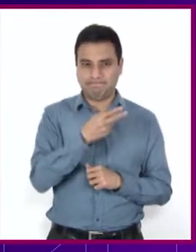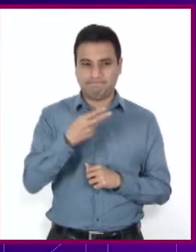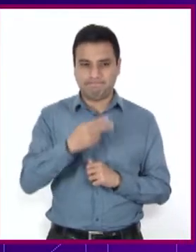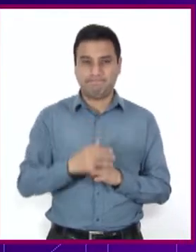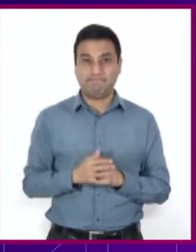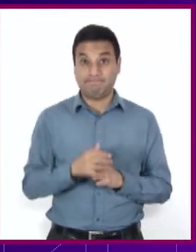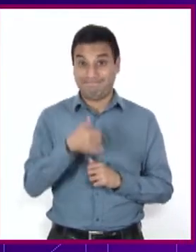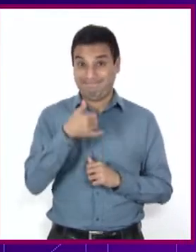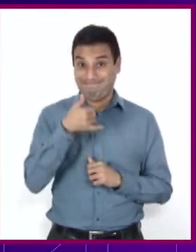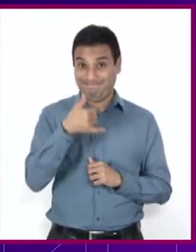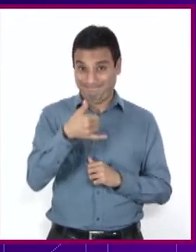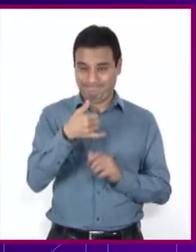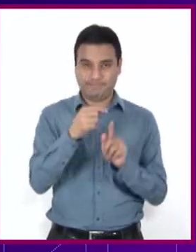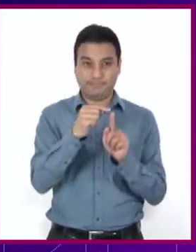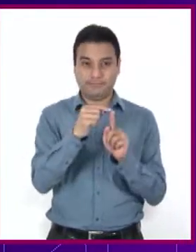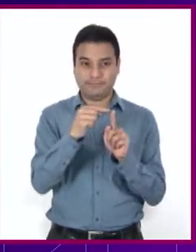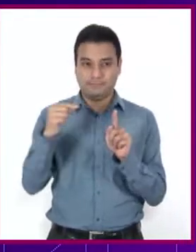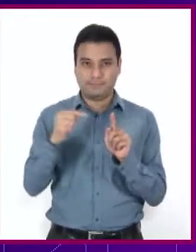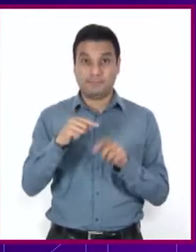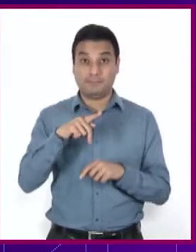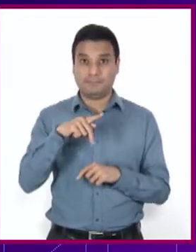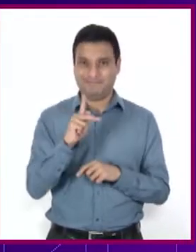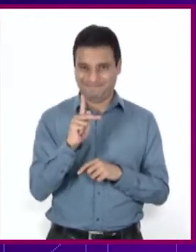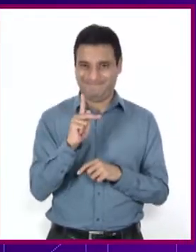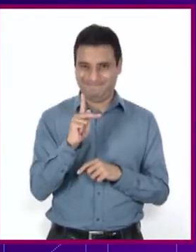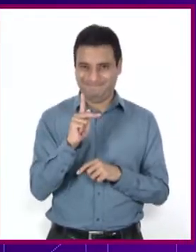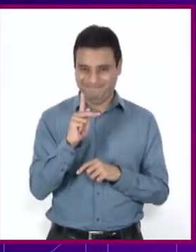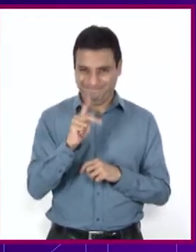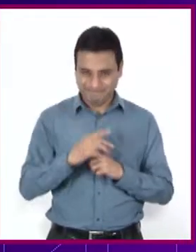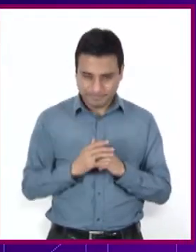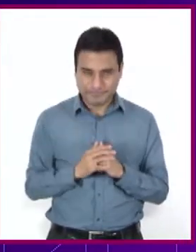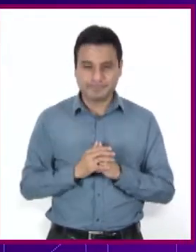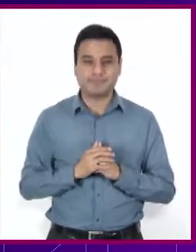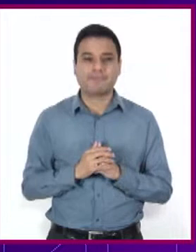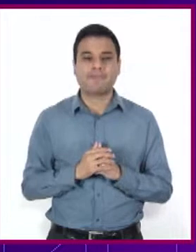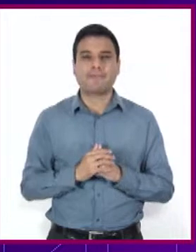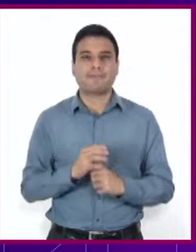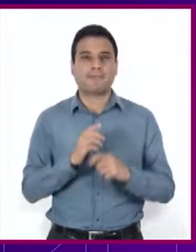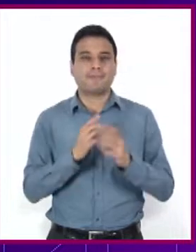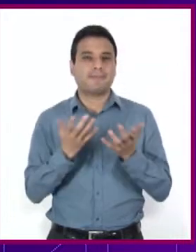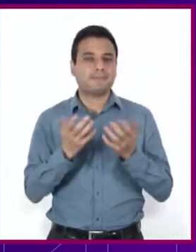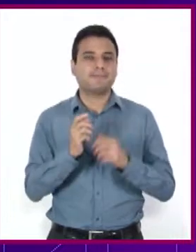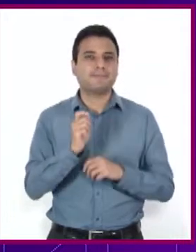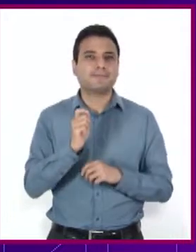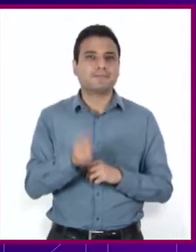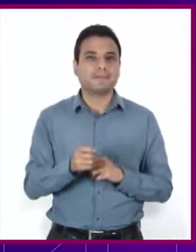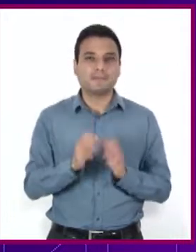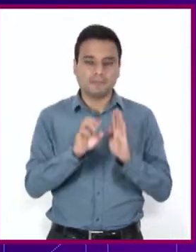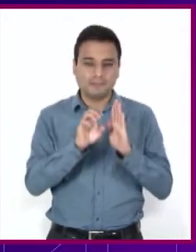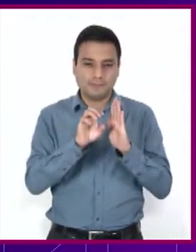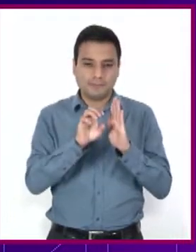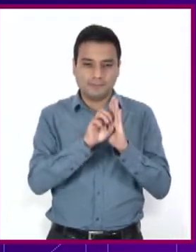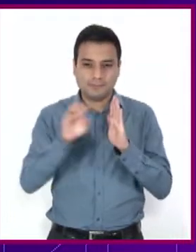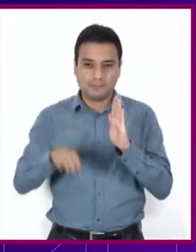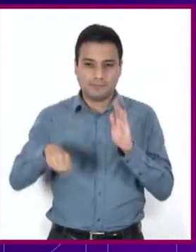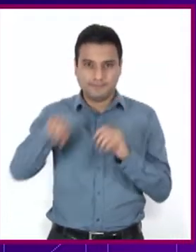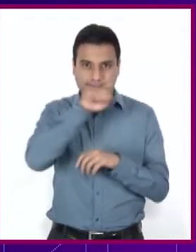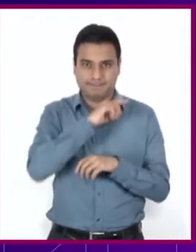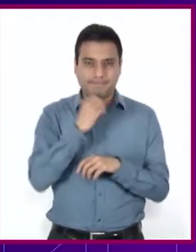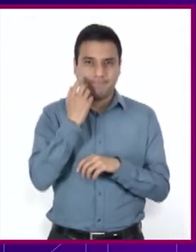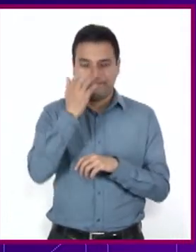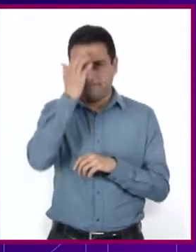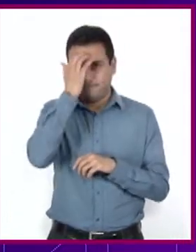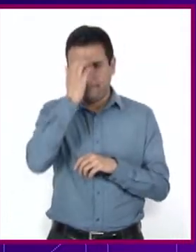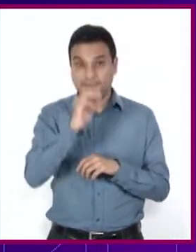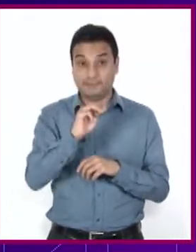segunda magnitud, Y, entre la constante de proporcionalidad K. Por lo tanto, si queremos encontrar el volumen de una masa